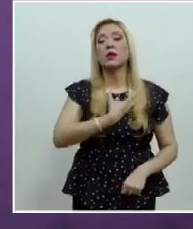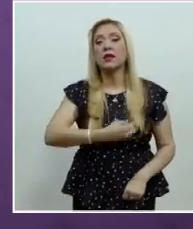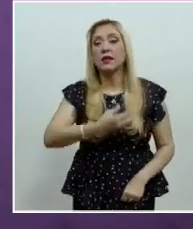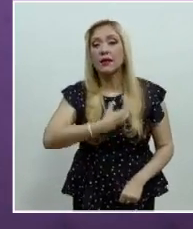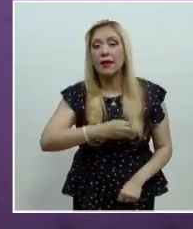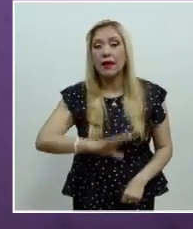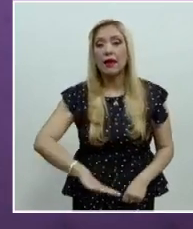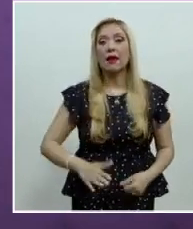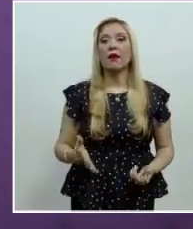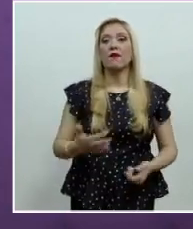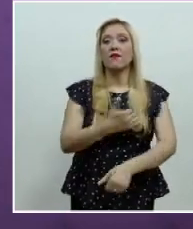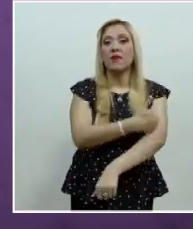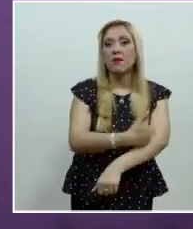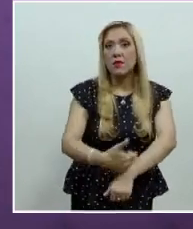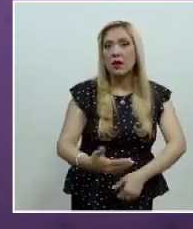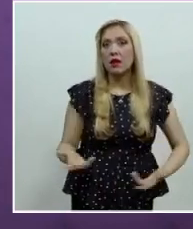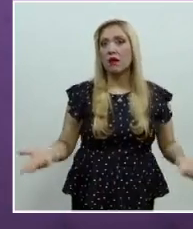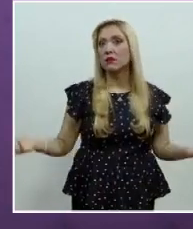sus hijas.